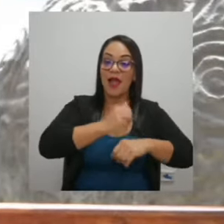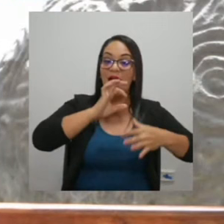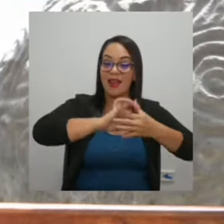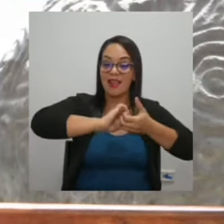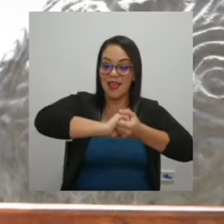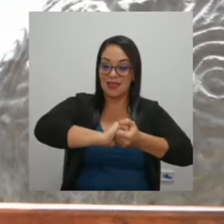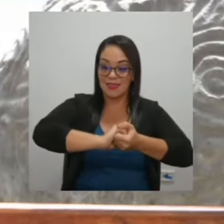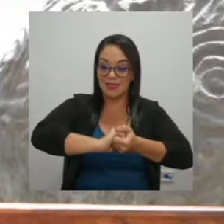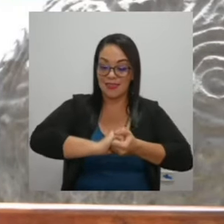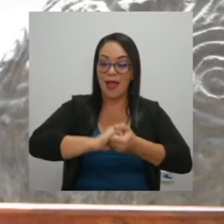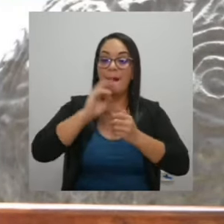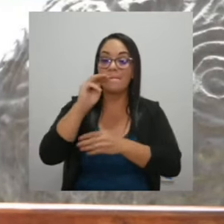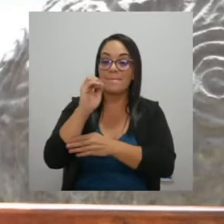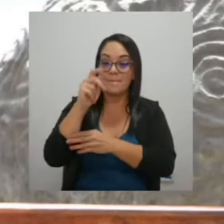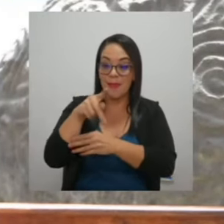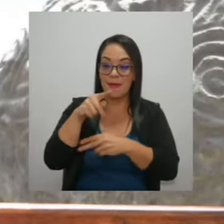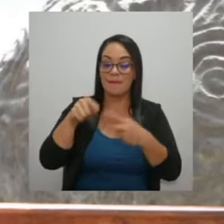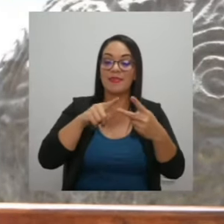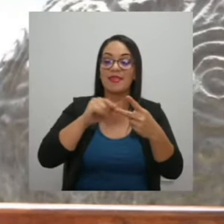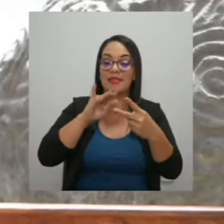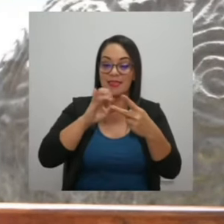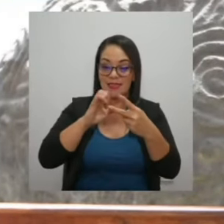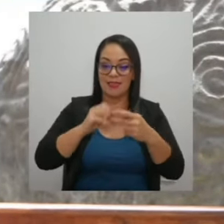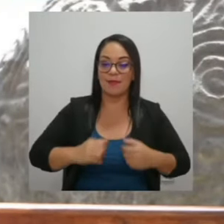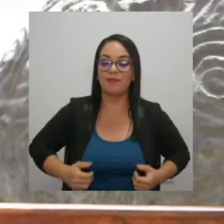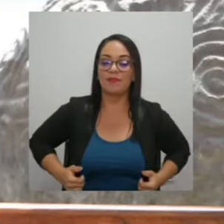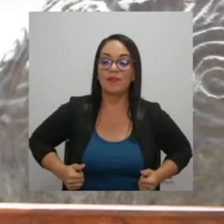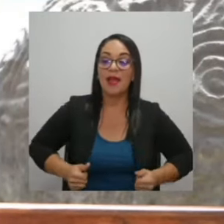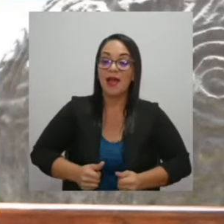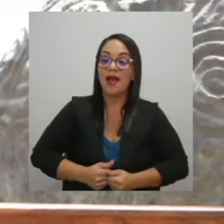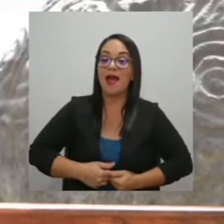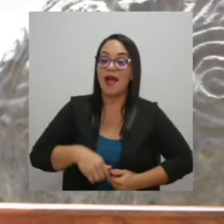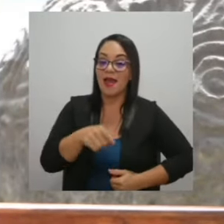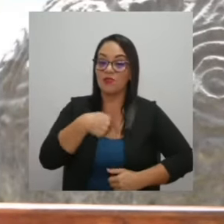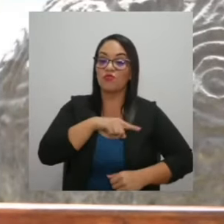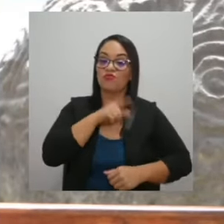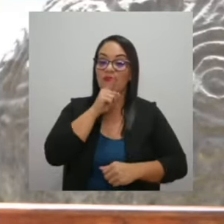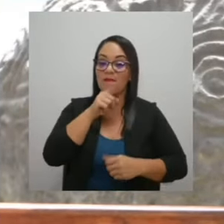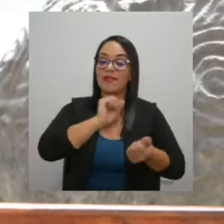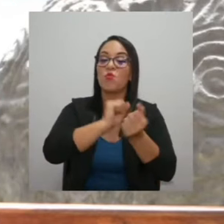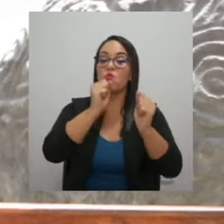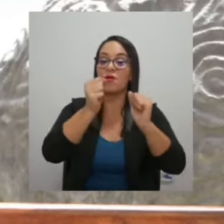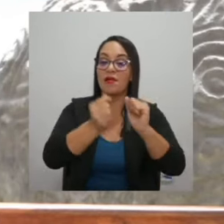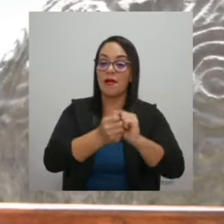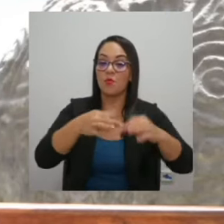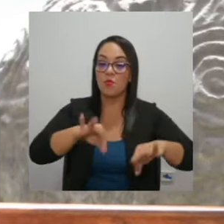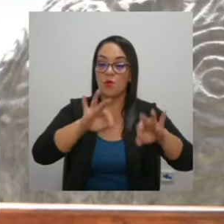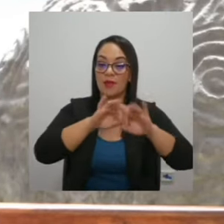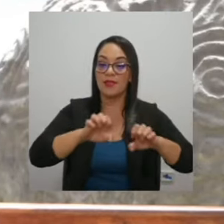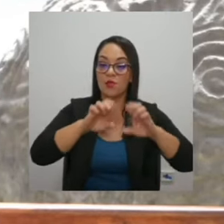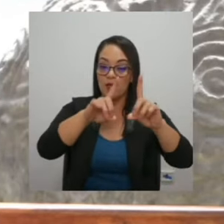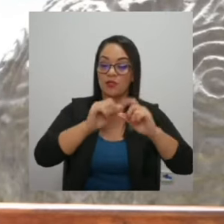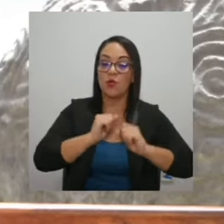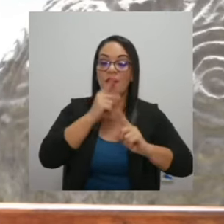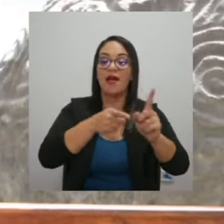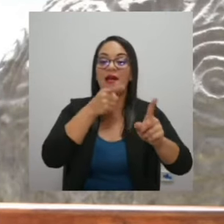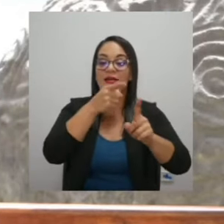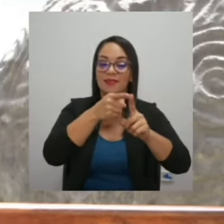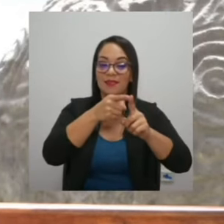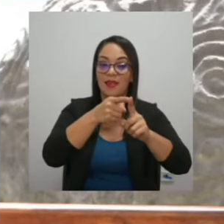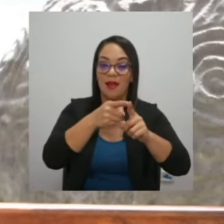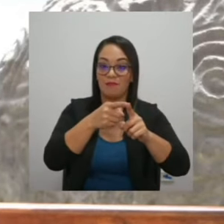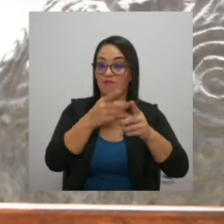MEPICE, por medio de la cual estamos realmente haciendo una transformación de la educación hacia una era digital.